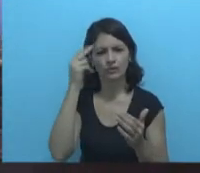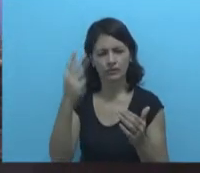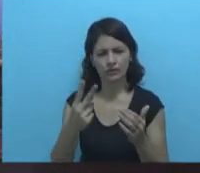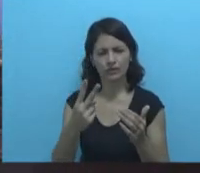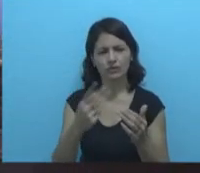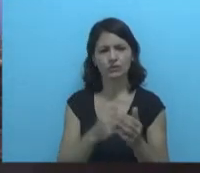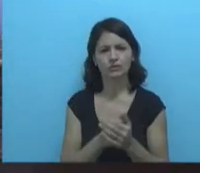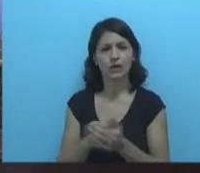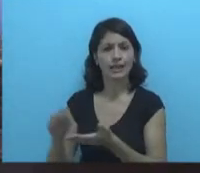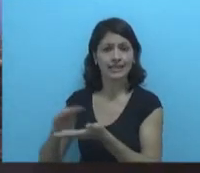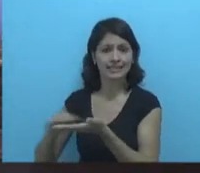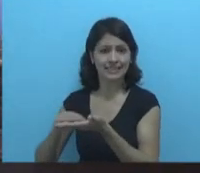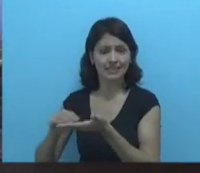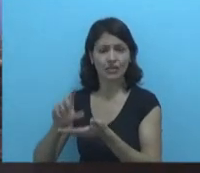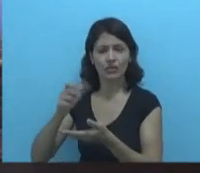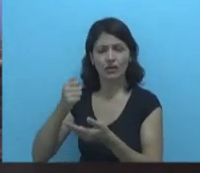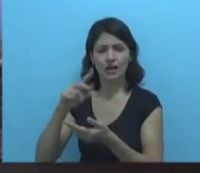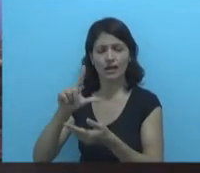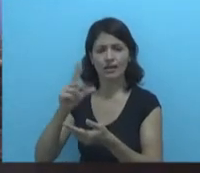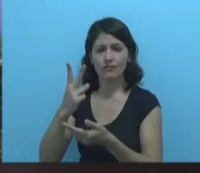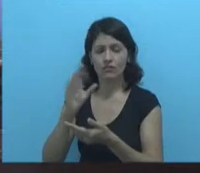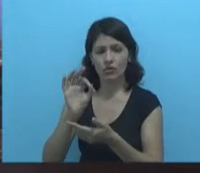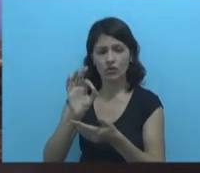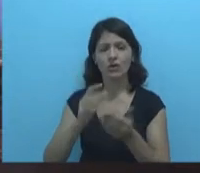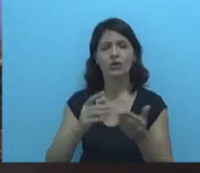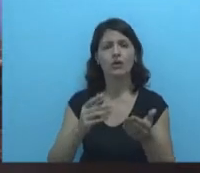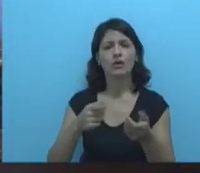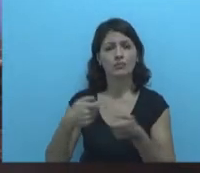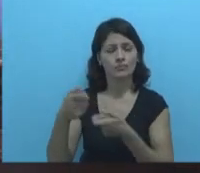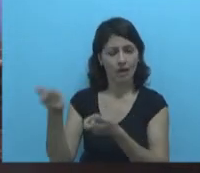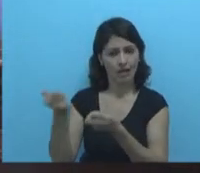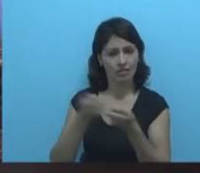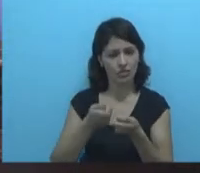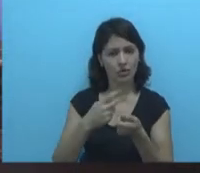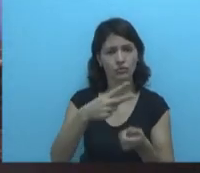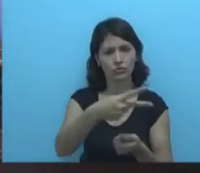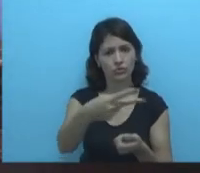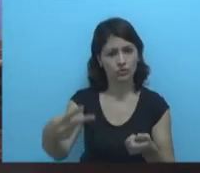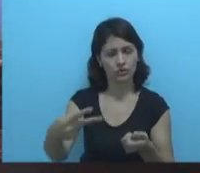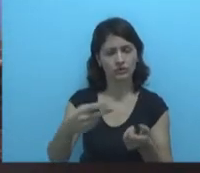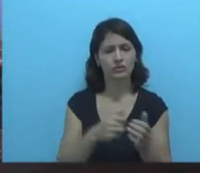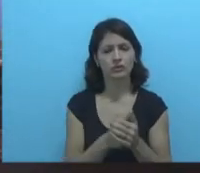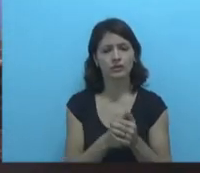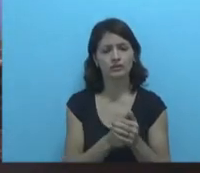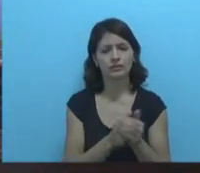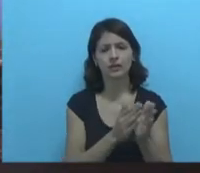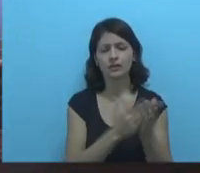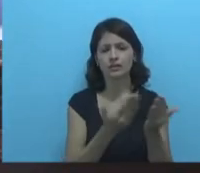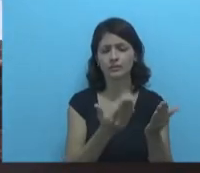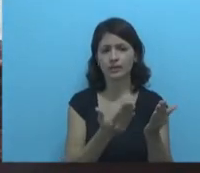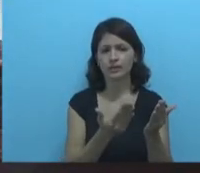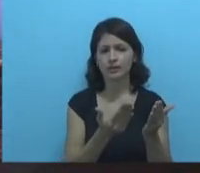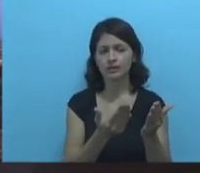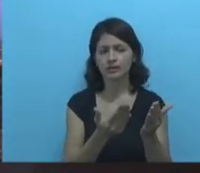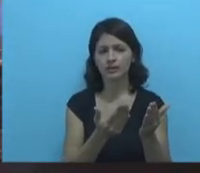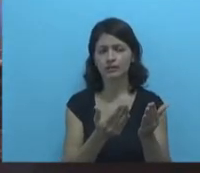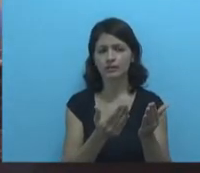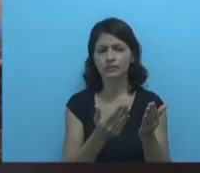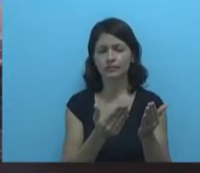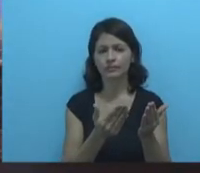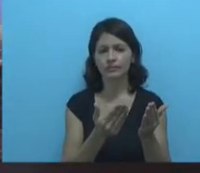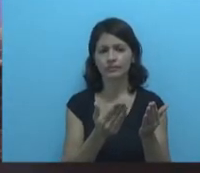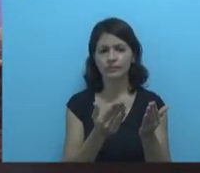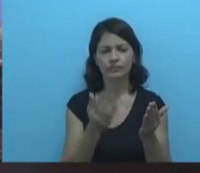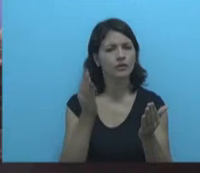senador Calvo, preferencia para dos sesiones. Expediente 40.614, diputado Garibay, preferencia para tres